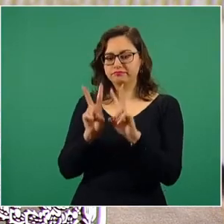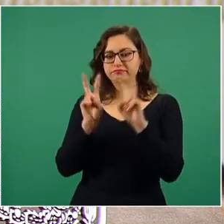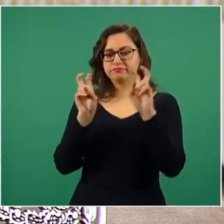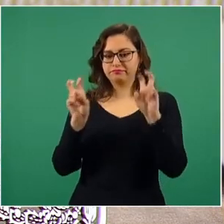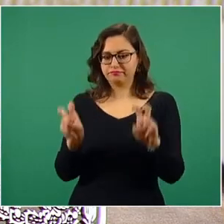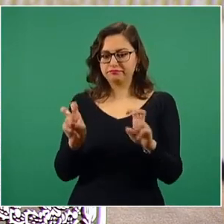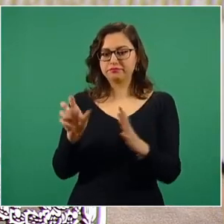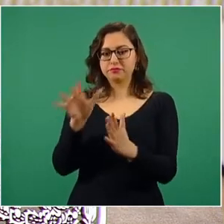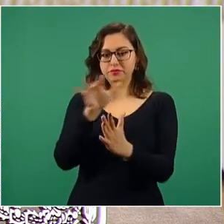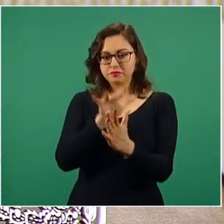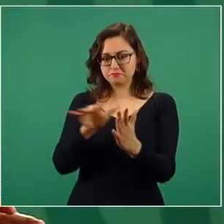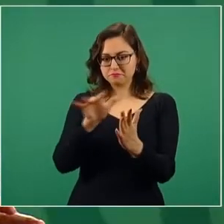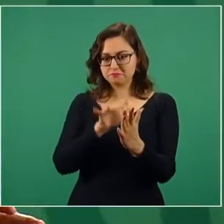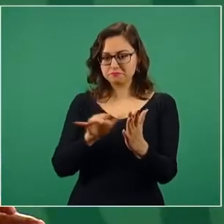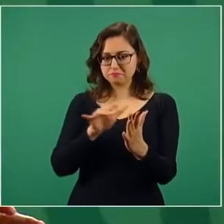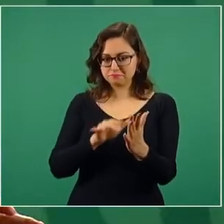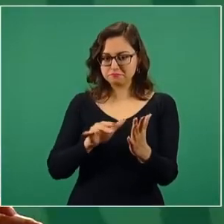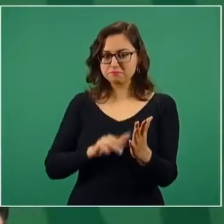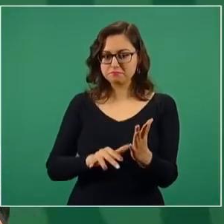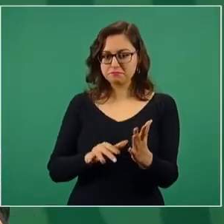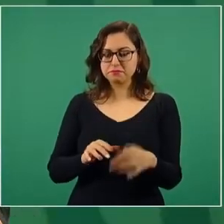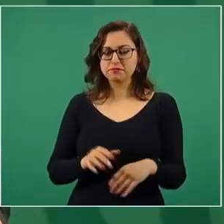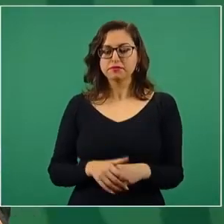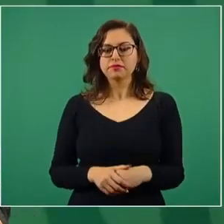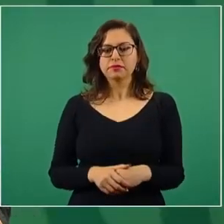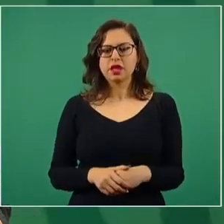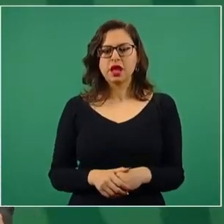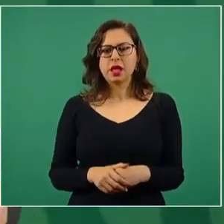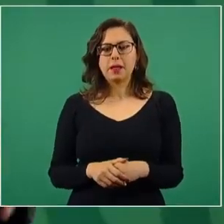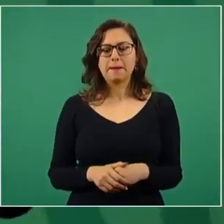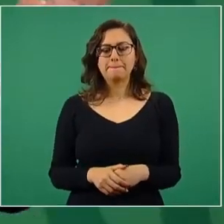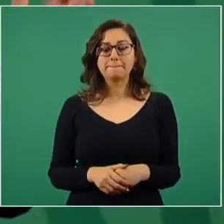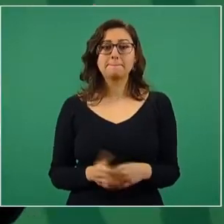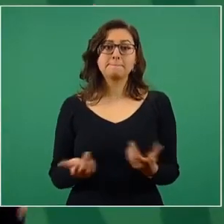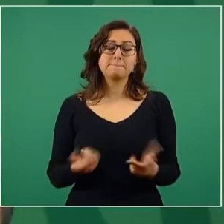Es un acto que va a iniciar